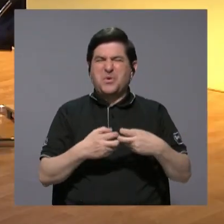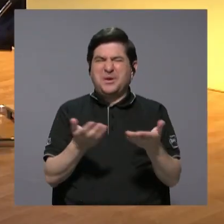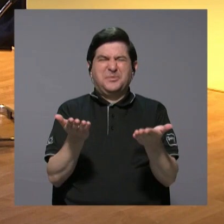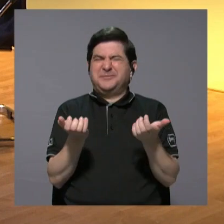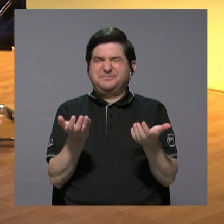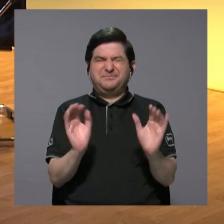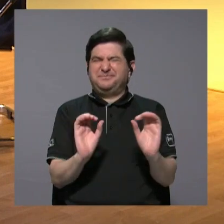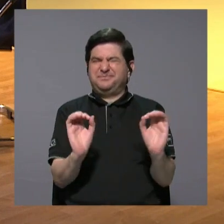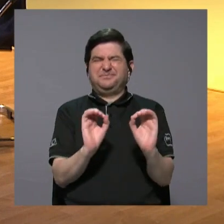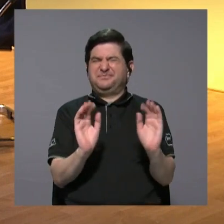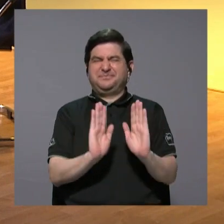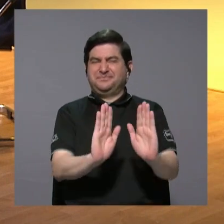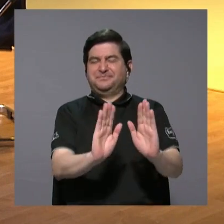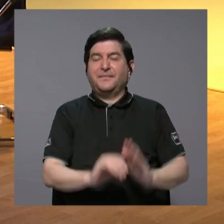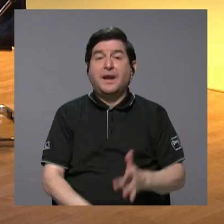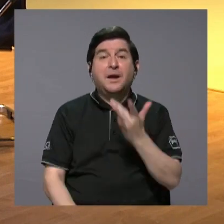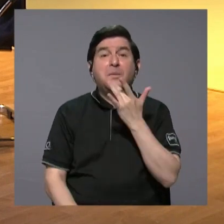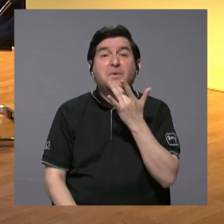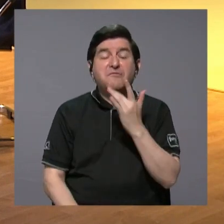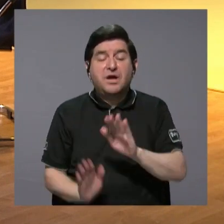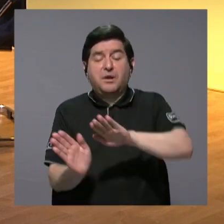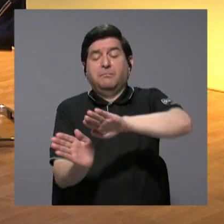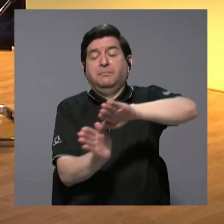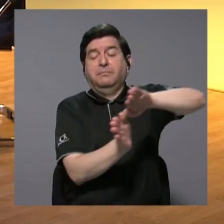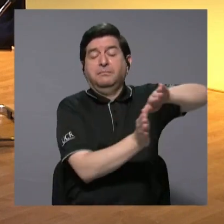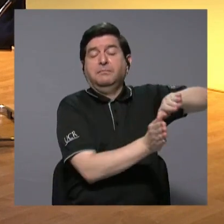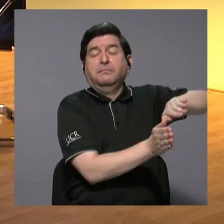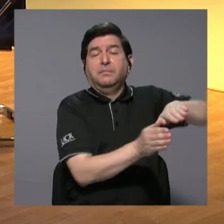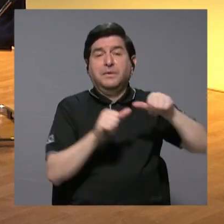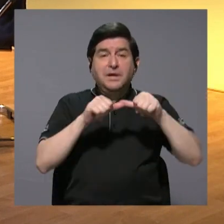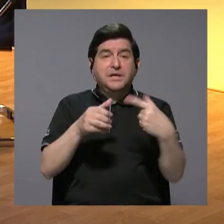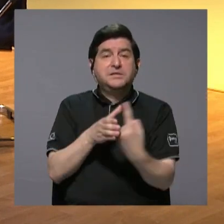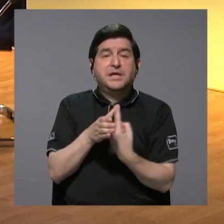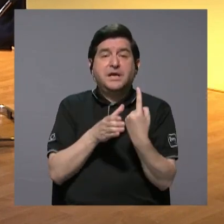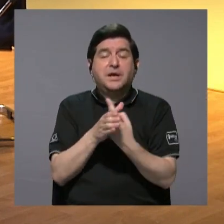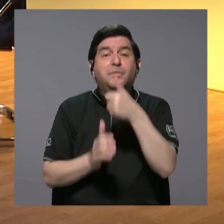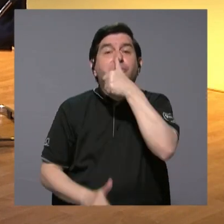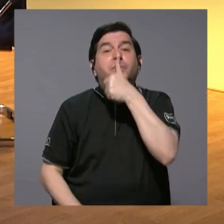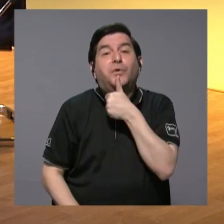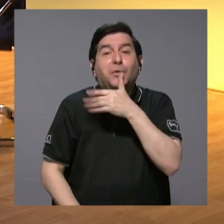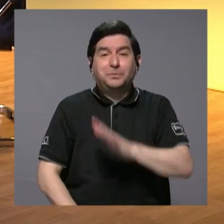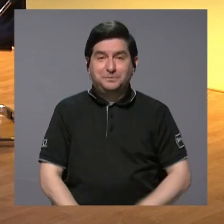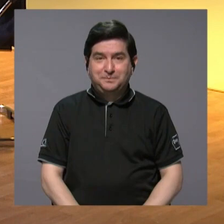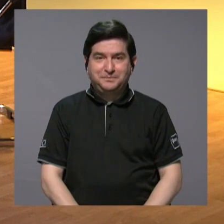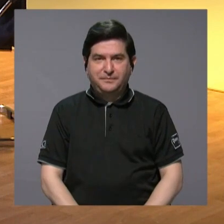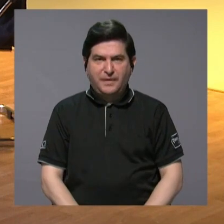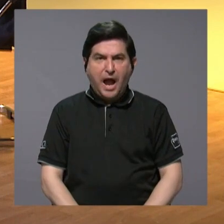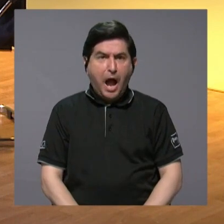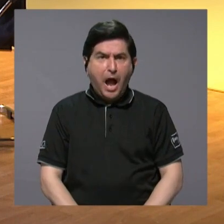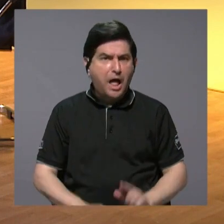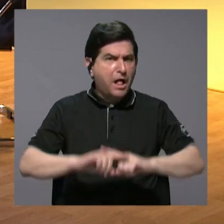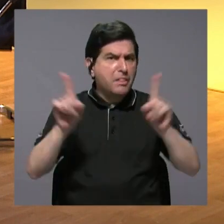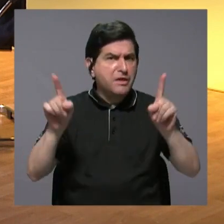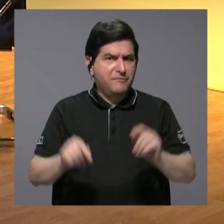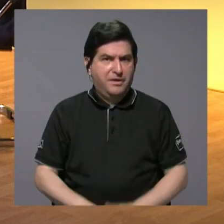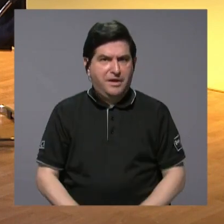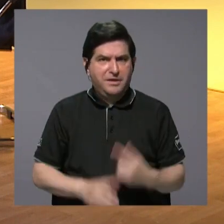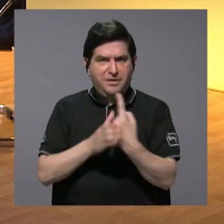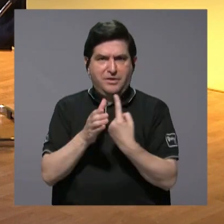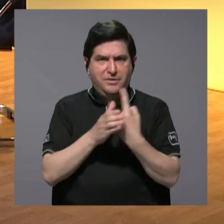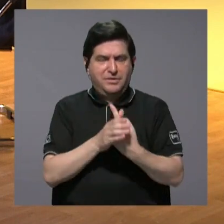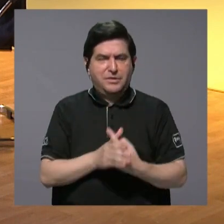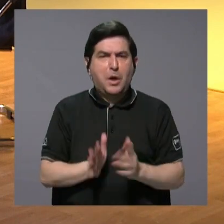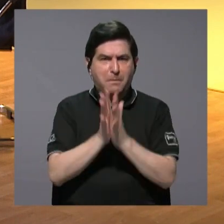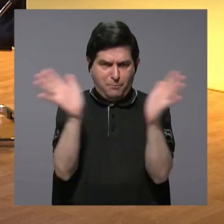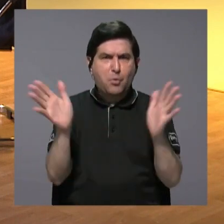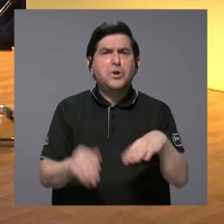como. Y mejor prefieren dejar de lado aquello y que sigan los monopolios ahí. Si hubiera sido un monopolio público, le aseguro